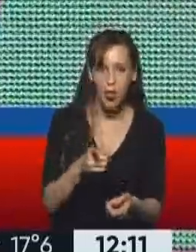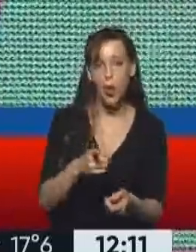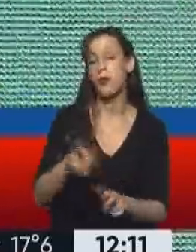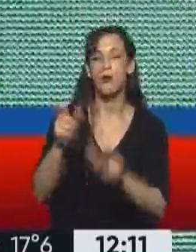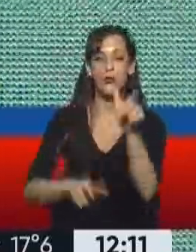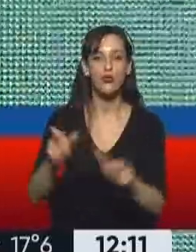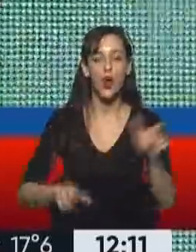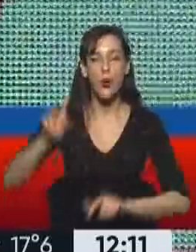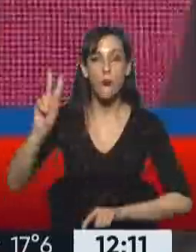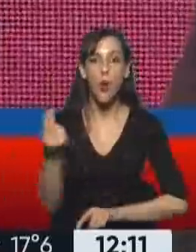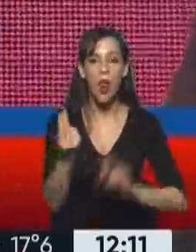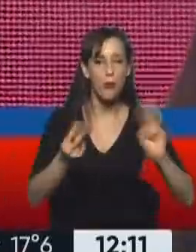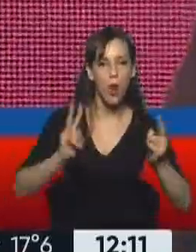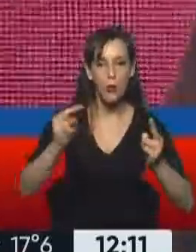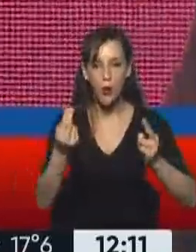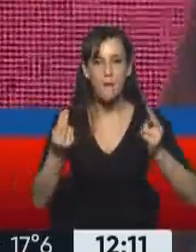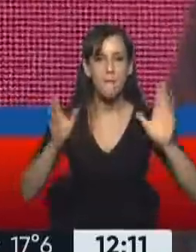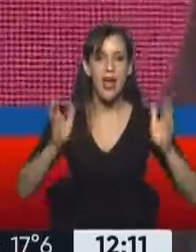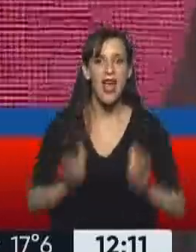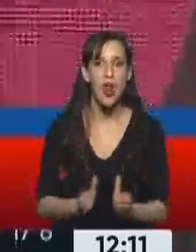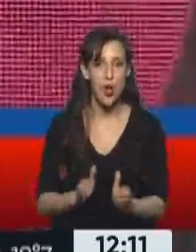de gente posible.